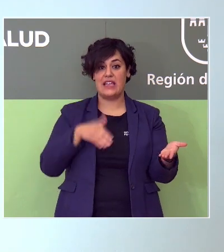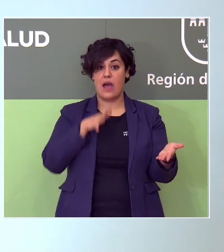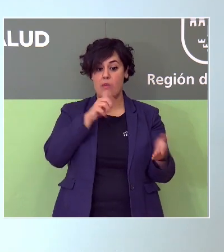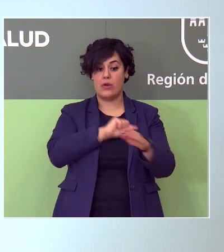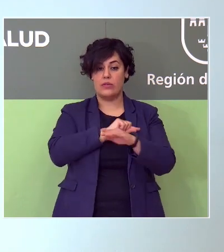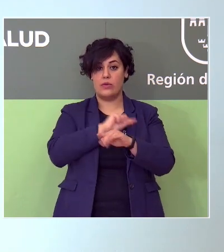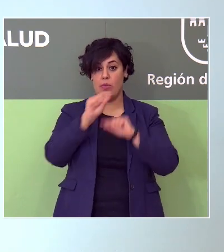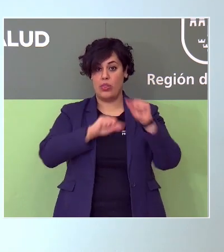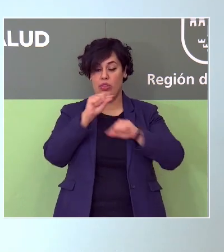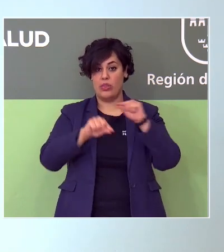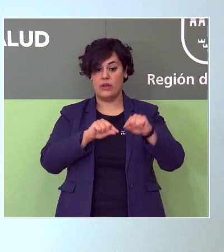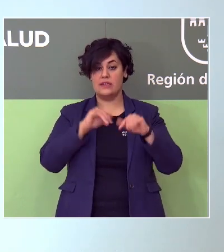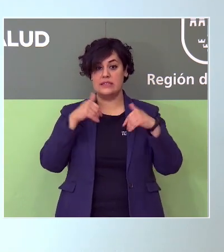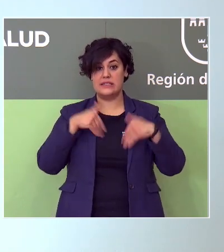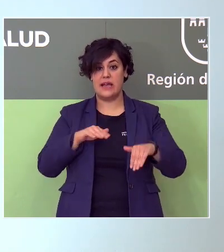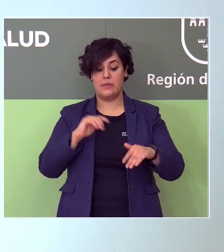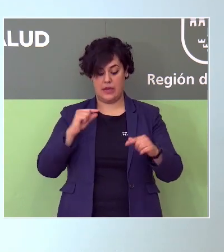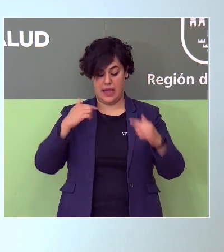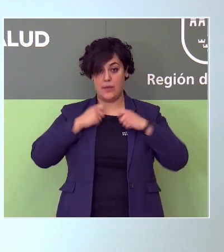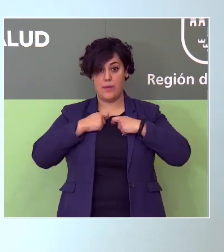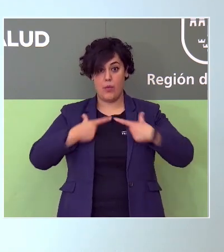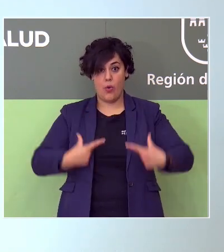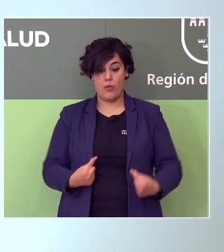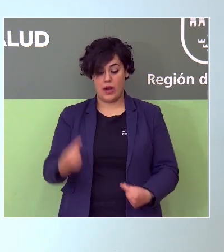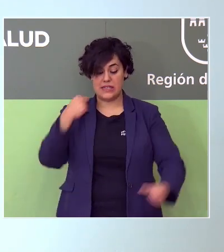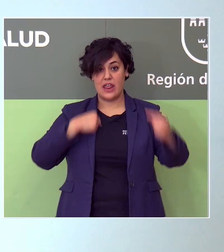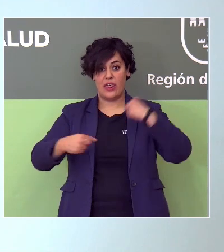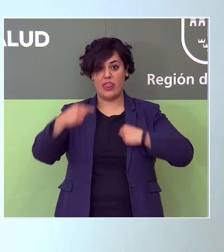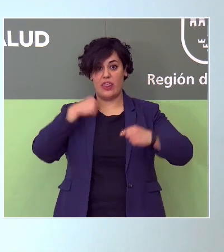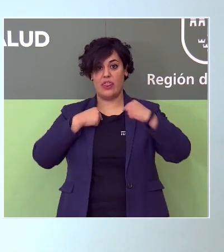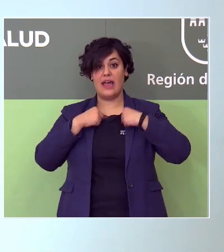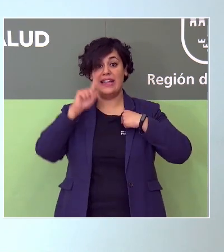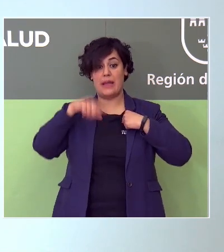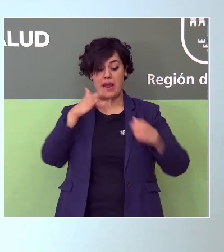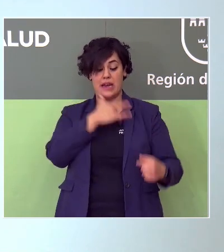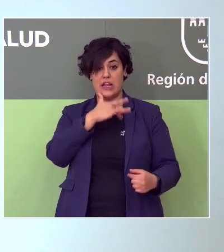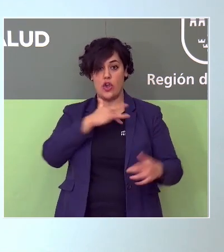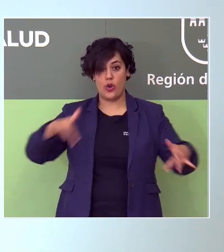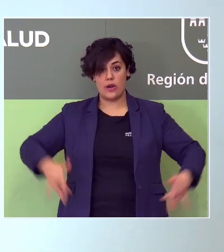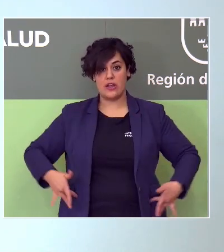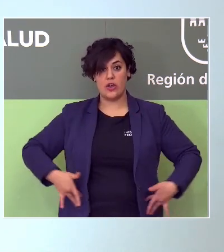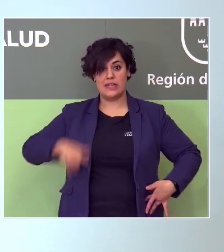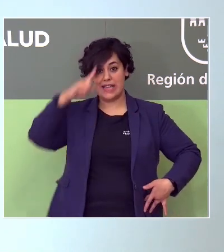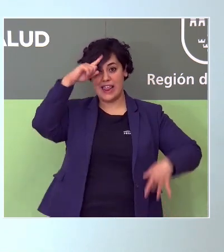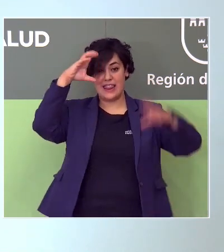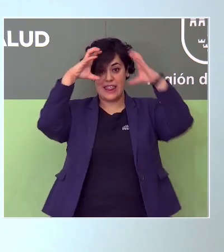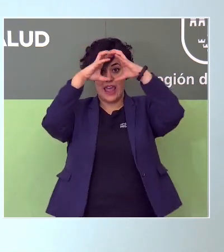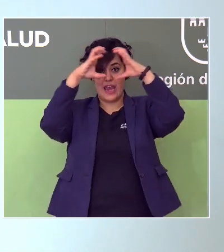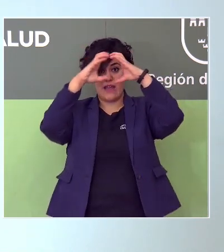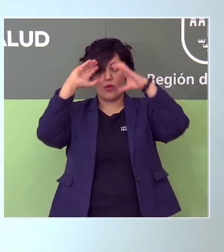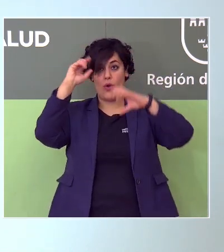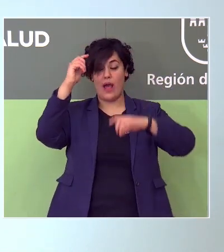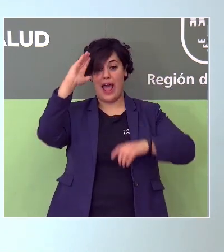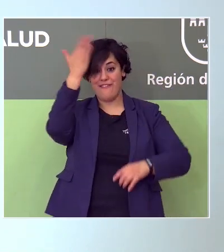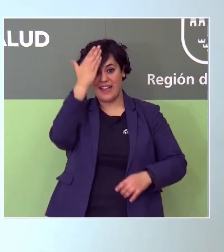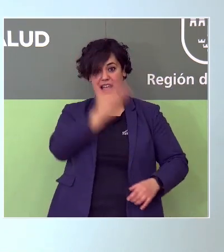de sufrir un ataque a sus pulmones se ha visto que el virus ataca al corazón, riñones y cerebro? Bueno,